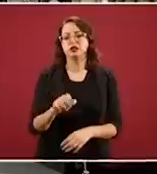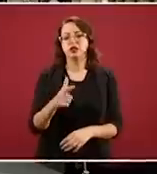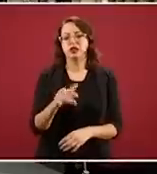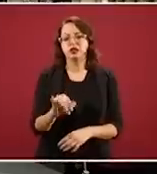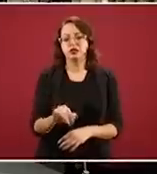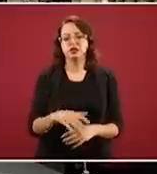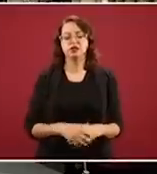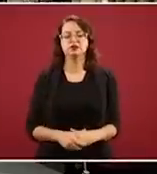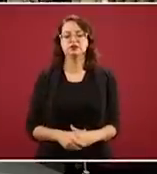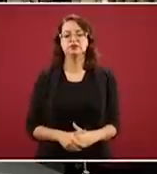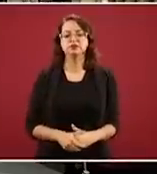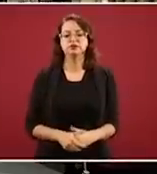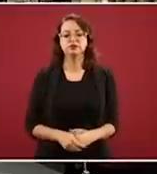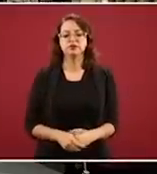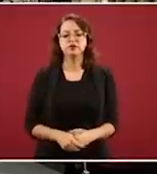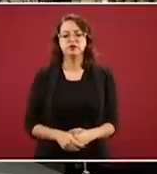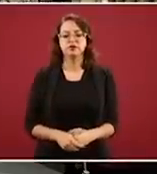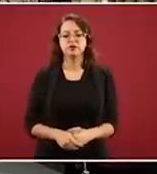favor. El